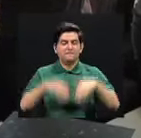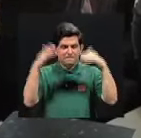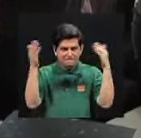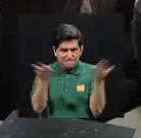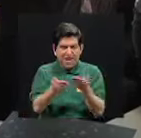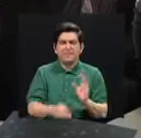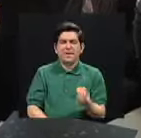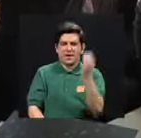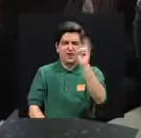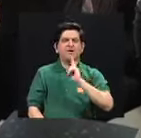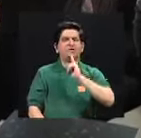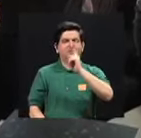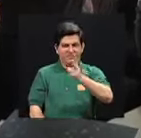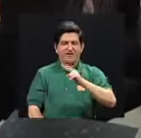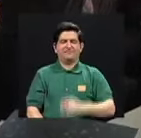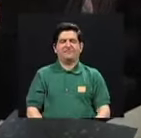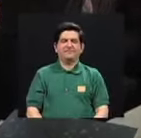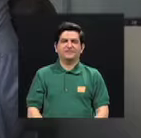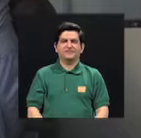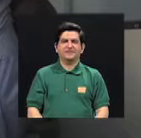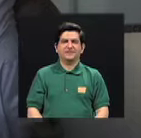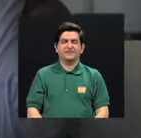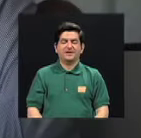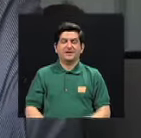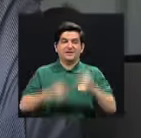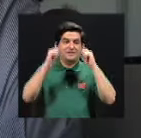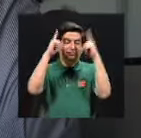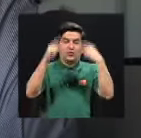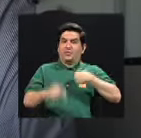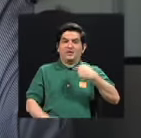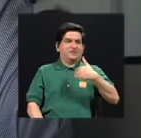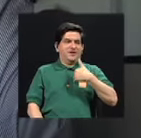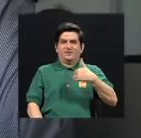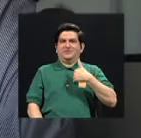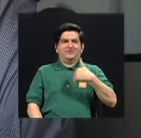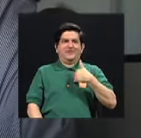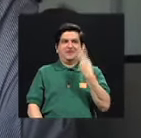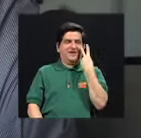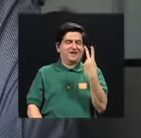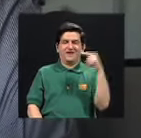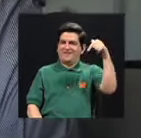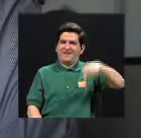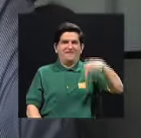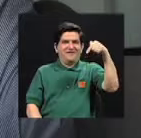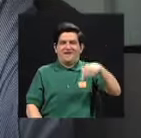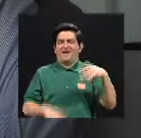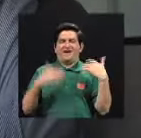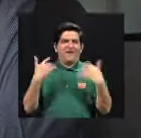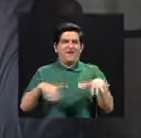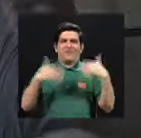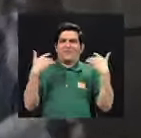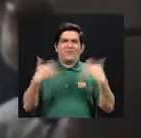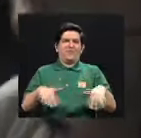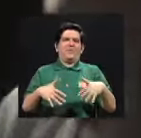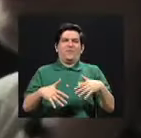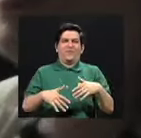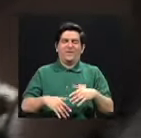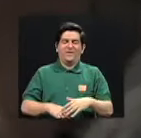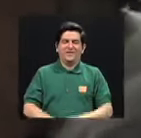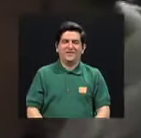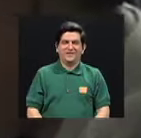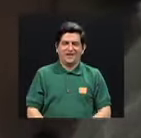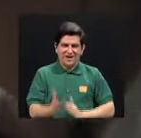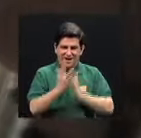muchachos, bienvenidos. De verdad, no sé, la sorpresa que me llevo de verlos aquí. A ver, no pensó que no íbamos a volver.